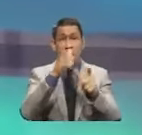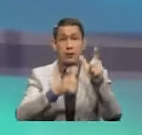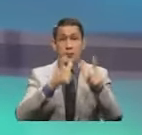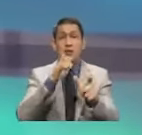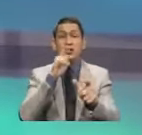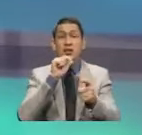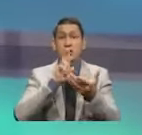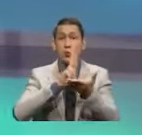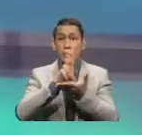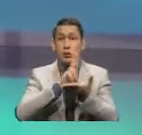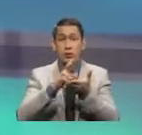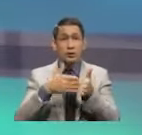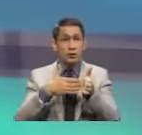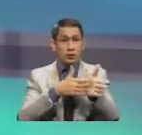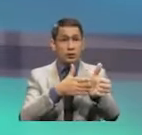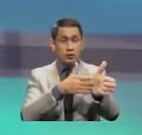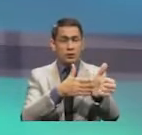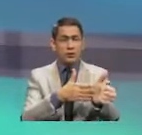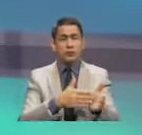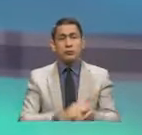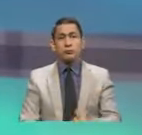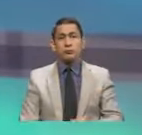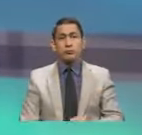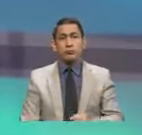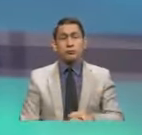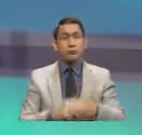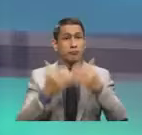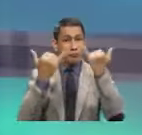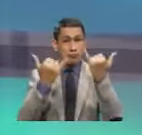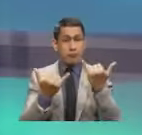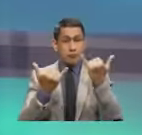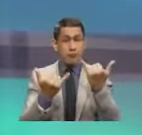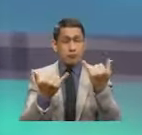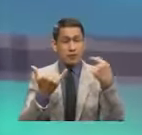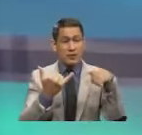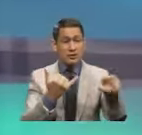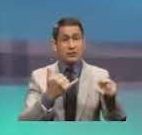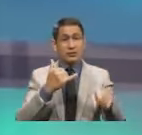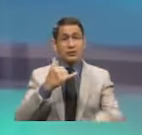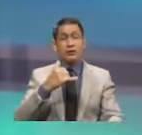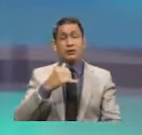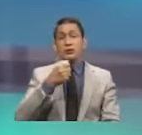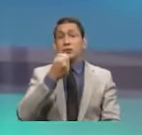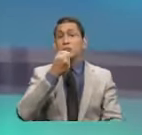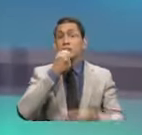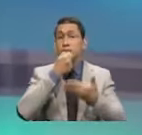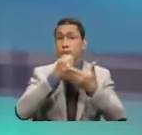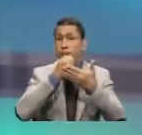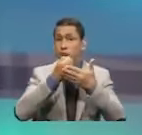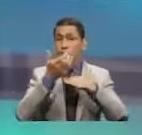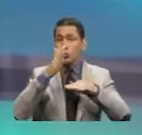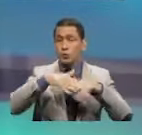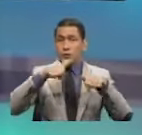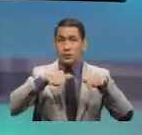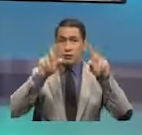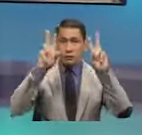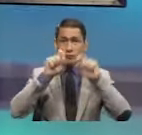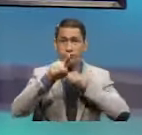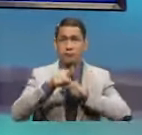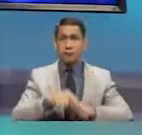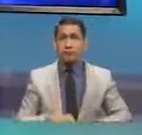tienen serias complicaciones para movilizarse. A esta hora, nuestro compañero Stalin Vaquerizo sigue precisamente este tema. Adelante,